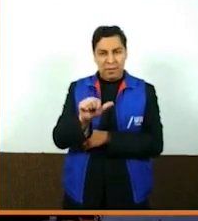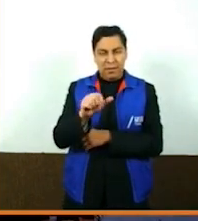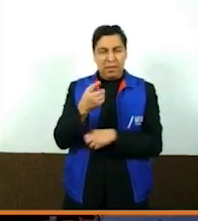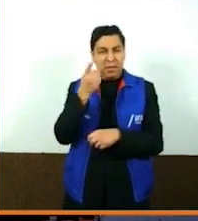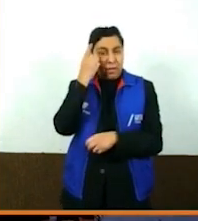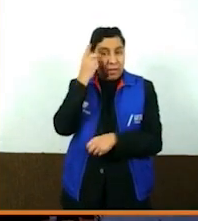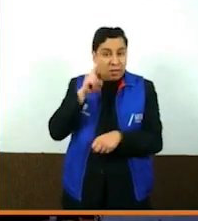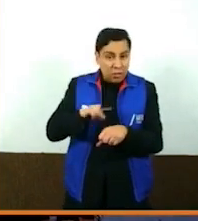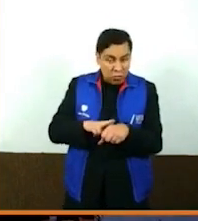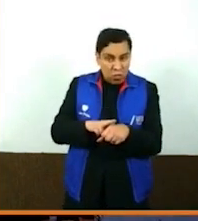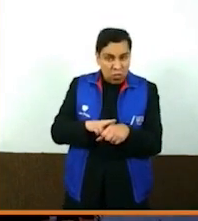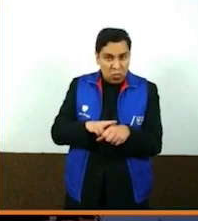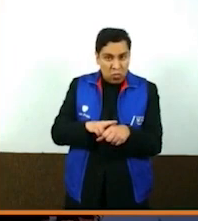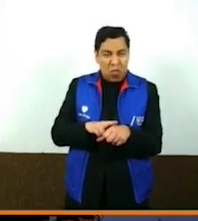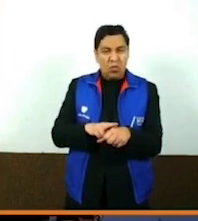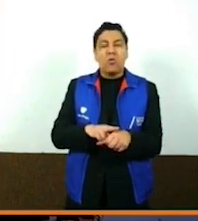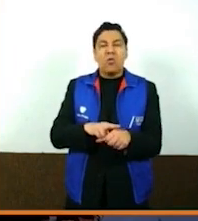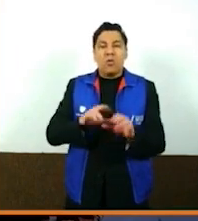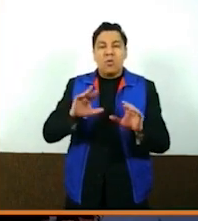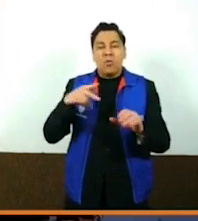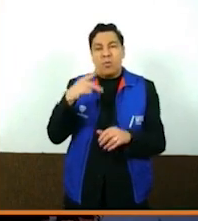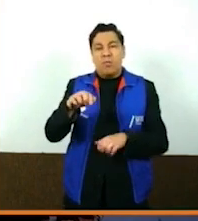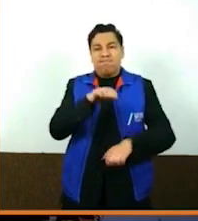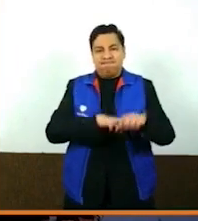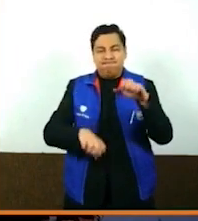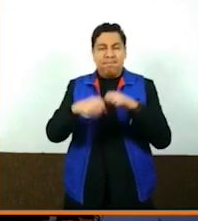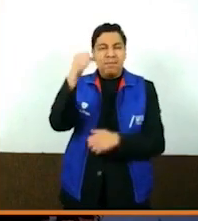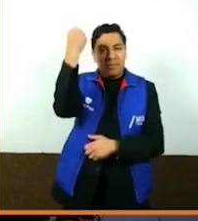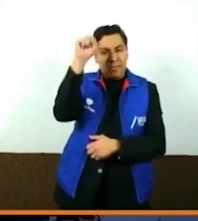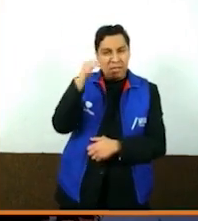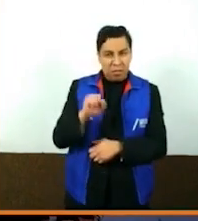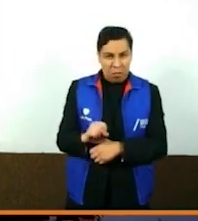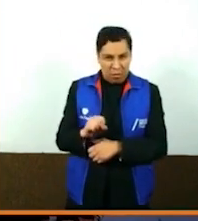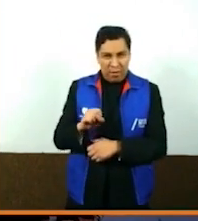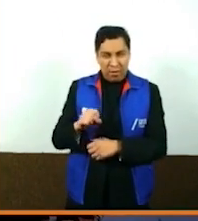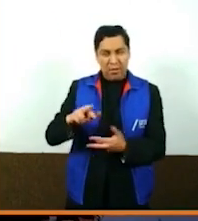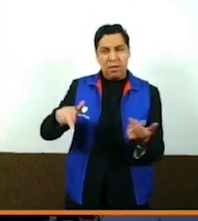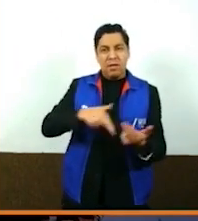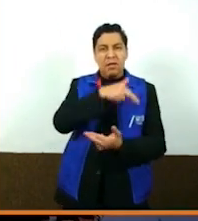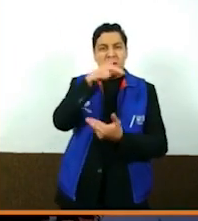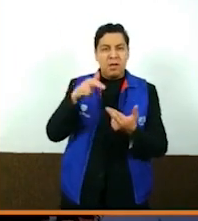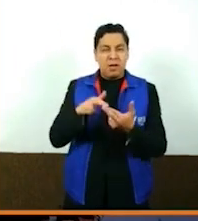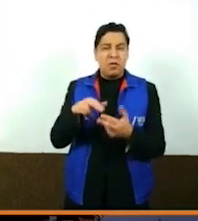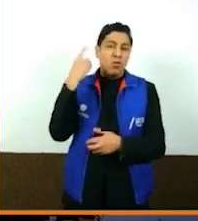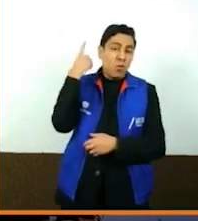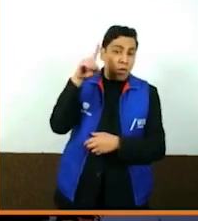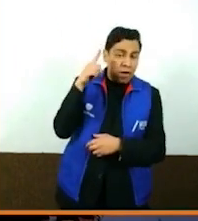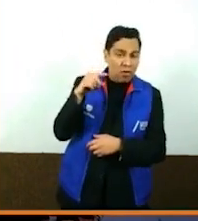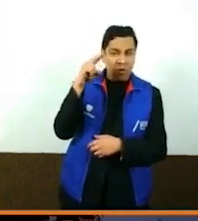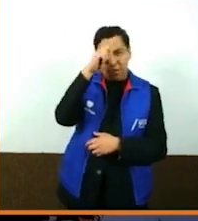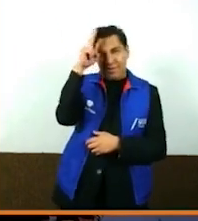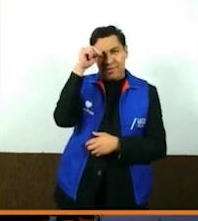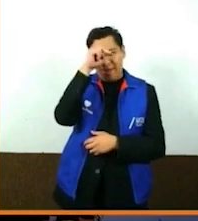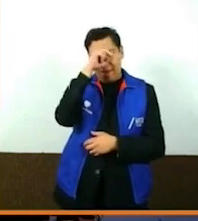director operativo de Accionarse Comunidad Sinaloense, nuestro aliado regional de Sinaloa, Durango y